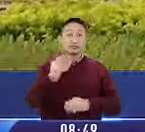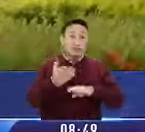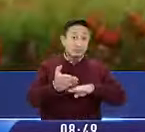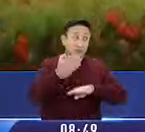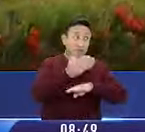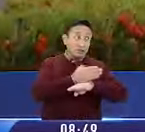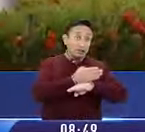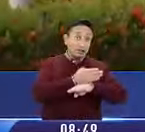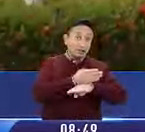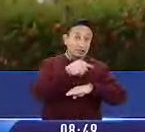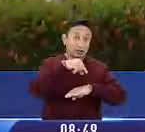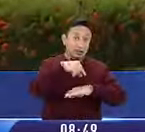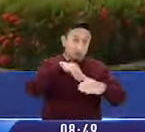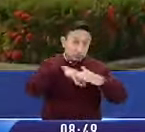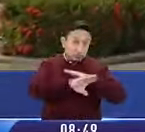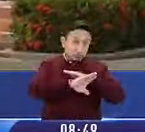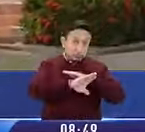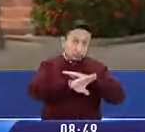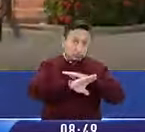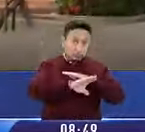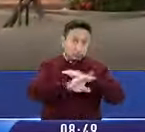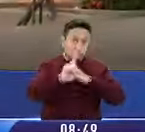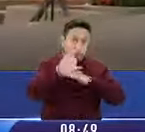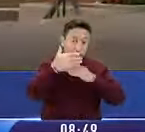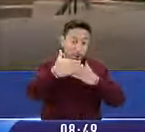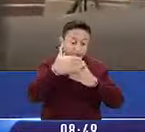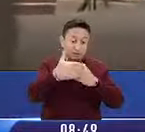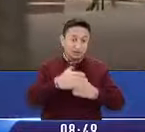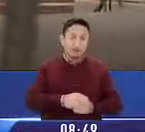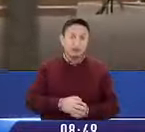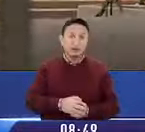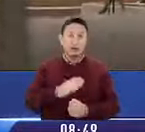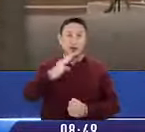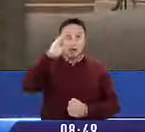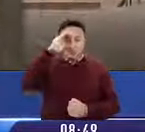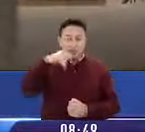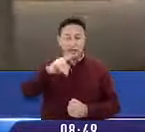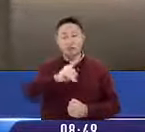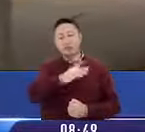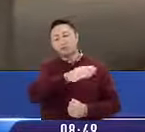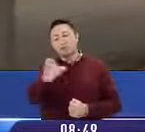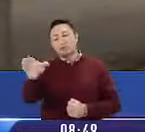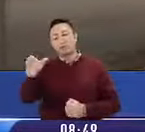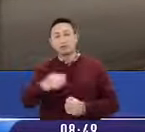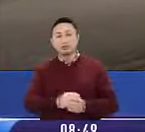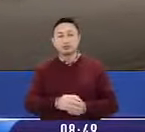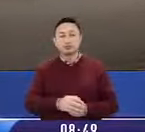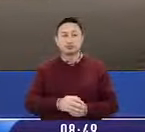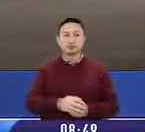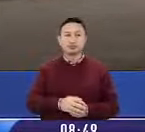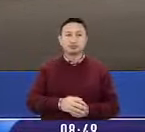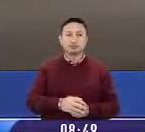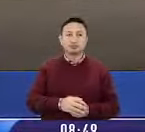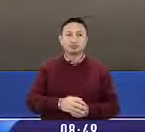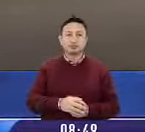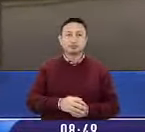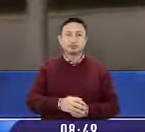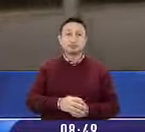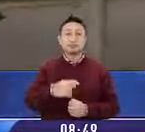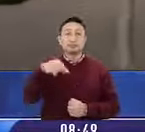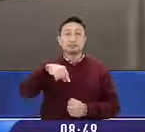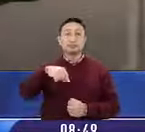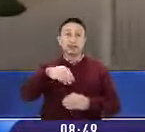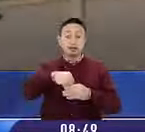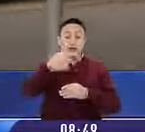menos aquí en el primer filtro, pero luego la policía nos retiró del lugar. Por esa razón permanecemos acá